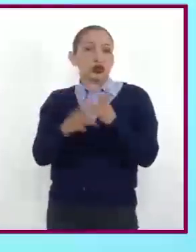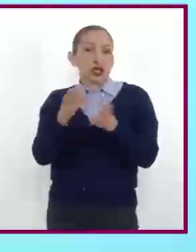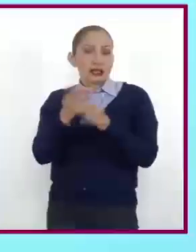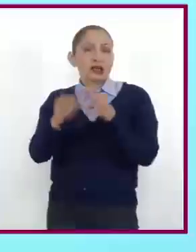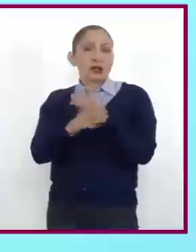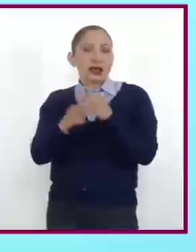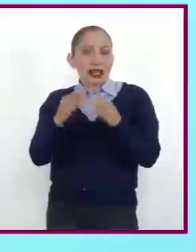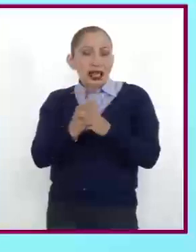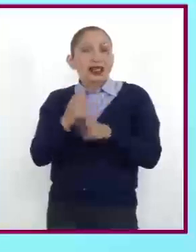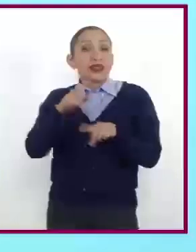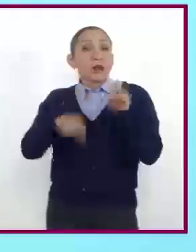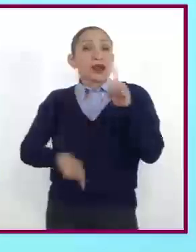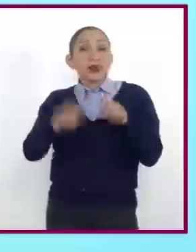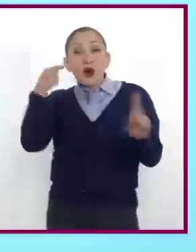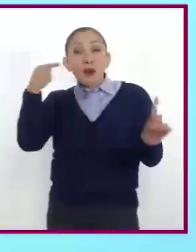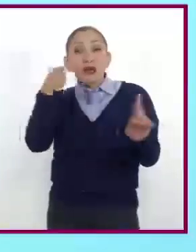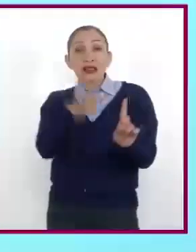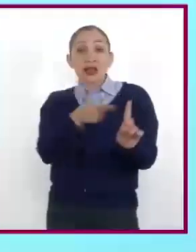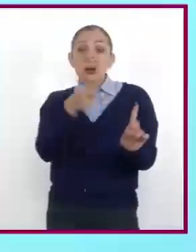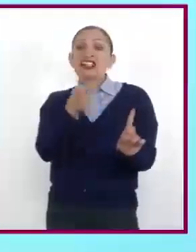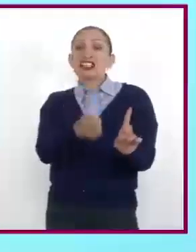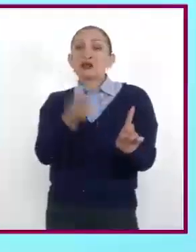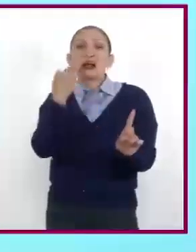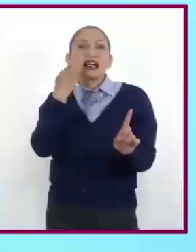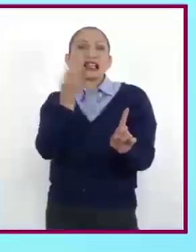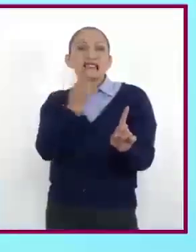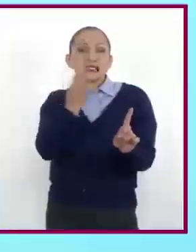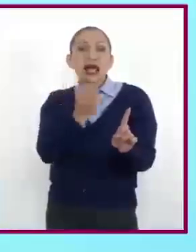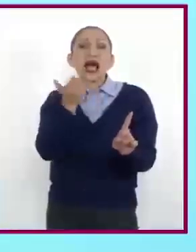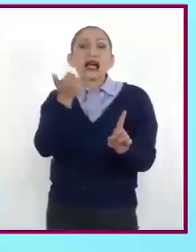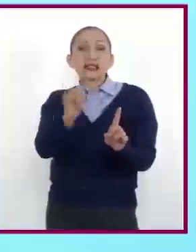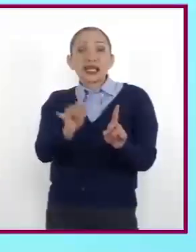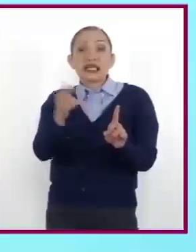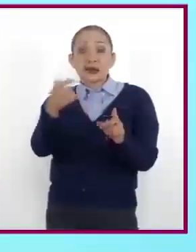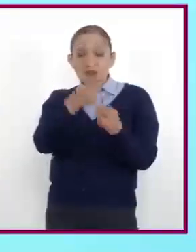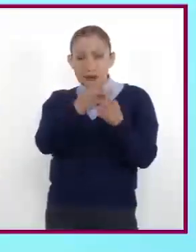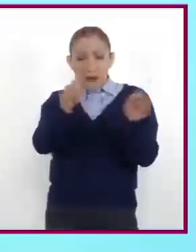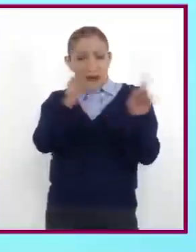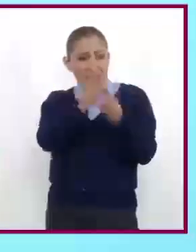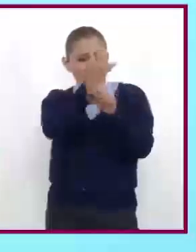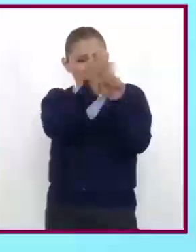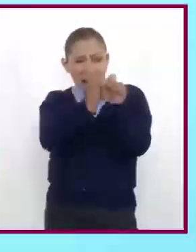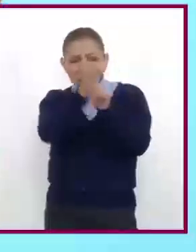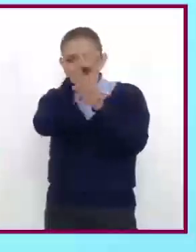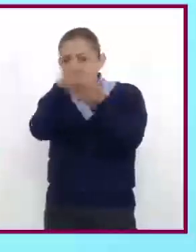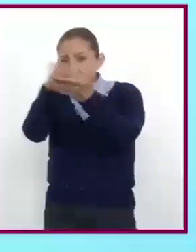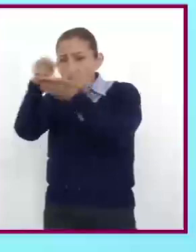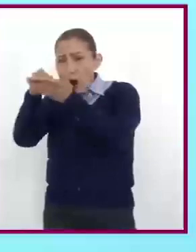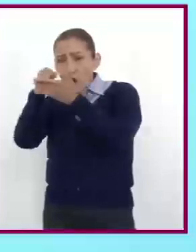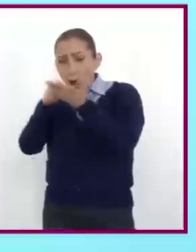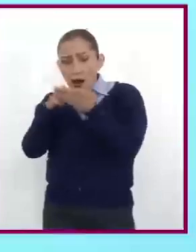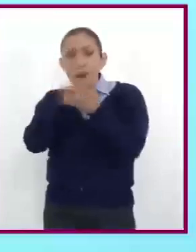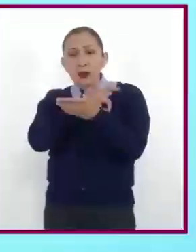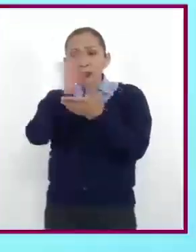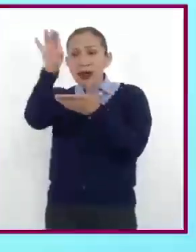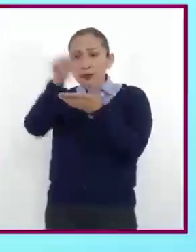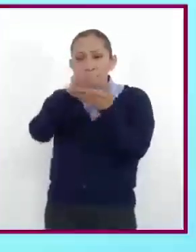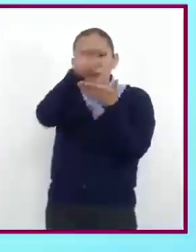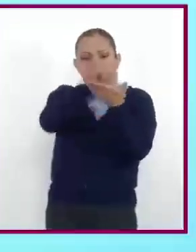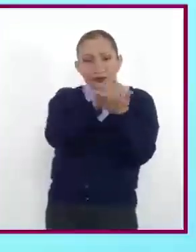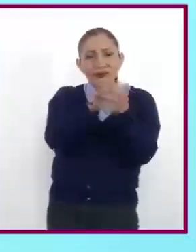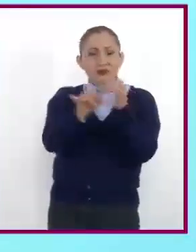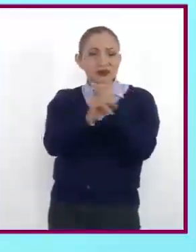materiales a partir de un propósito definido. Así, entre las fuentes de consulta, es posible que incluyan los